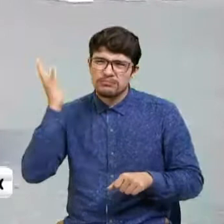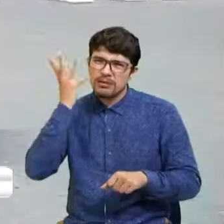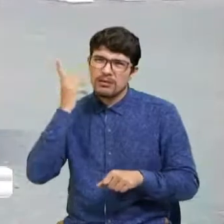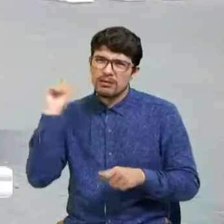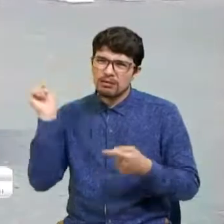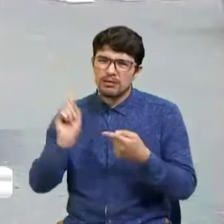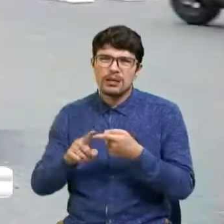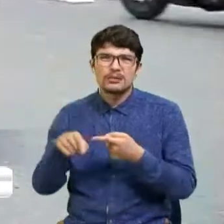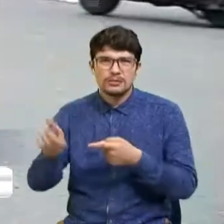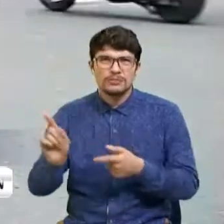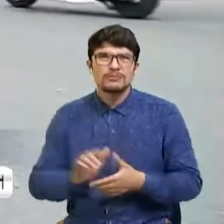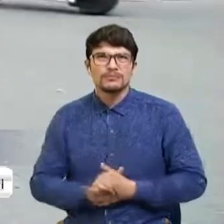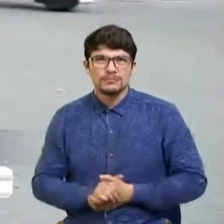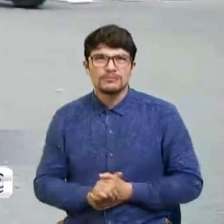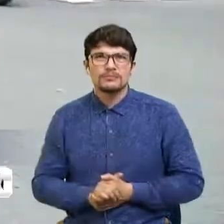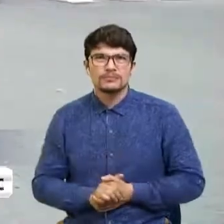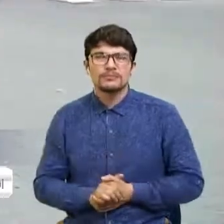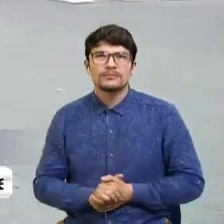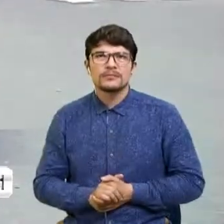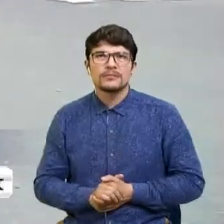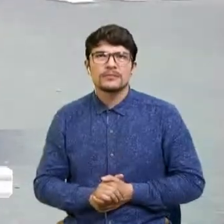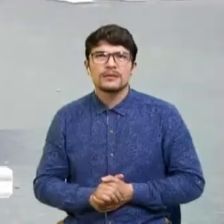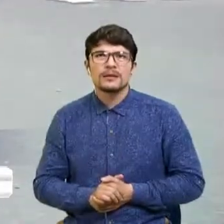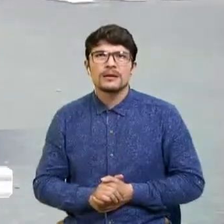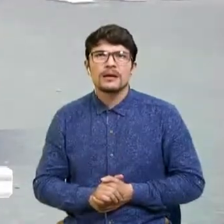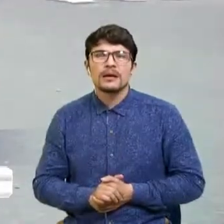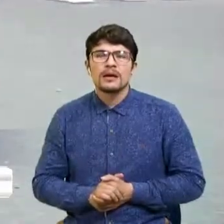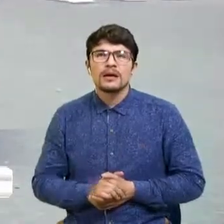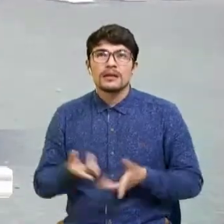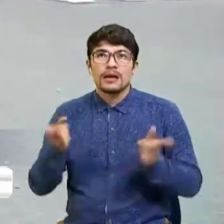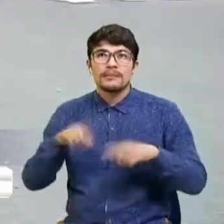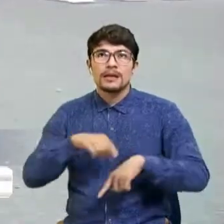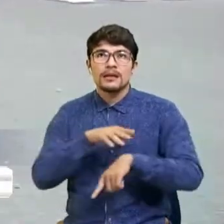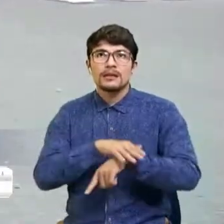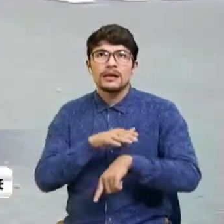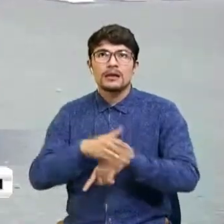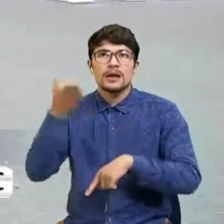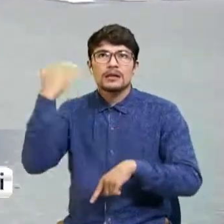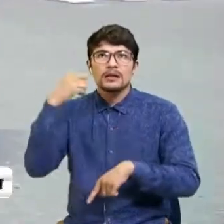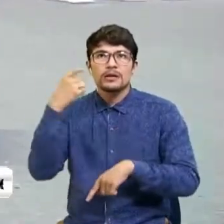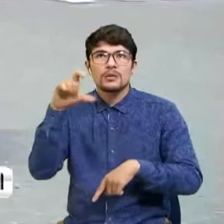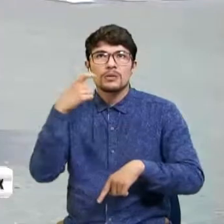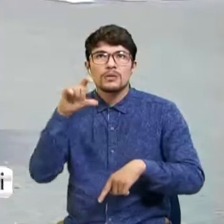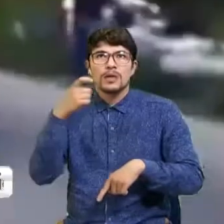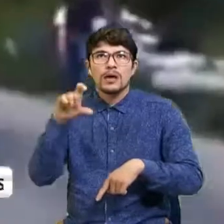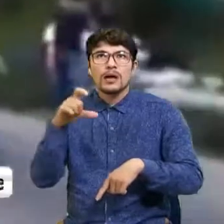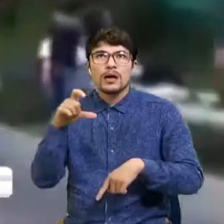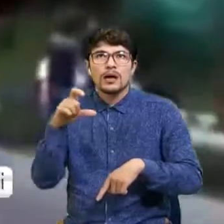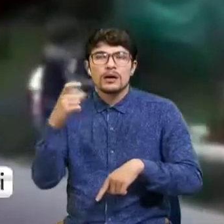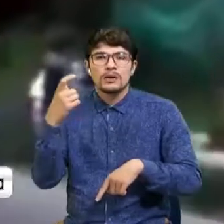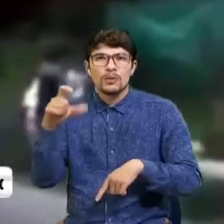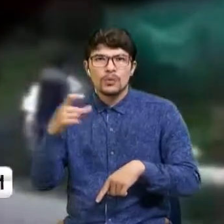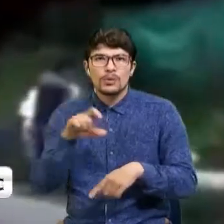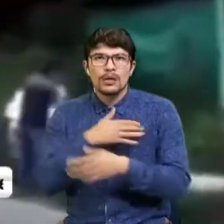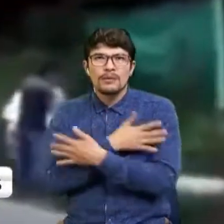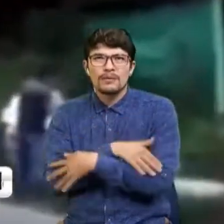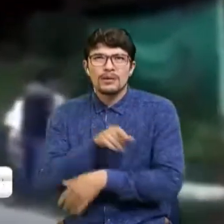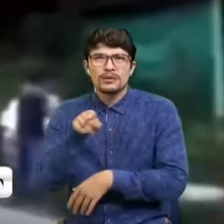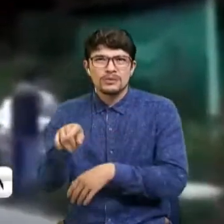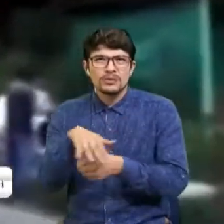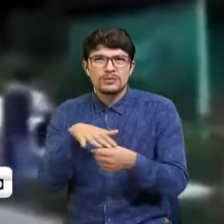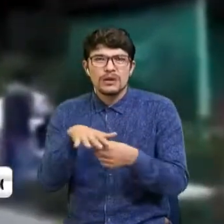otro hecho que queremos registrar es el que ocurrió en horas de la tarde en la vía cúcuta pamplona exactamente en el sector conocido como el reposo